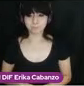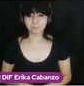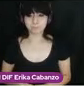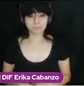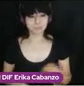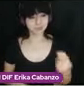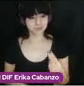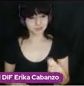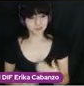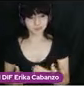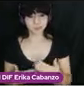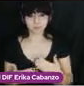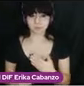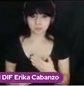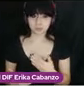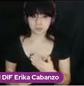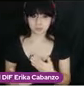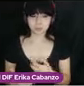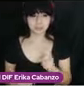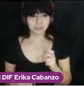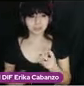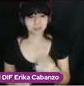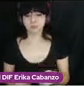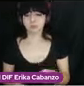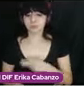podemos los médicos influir para que